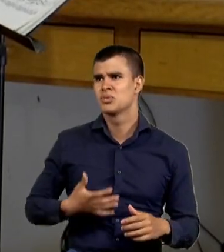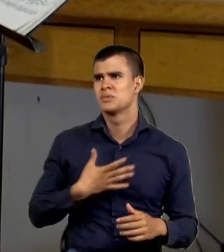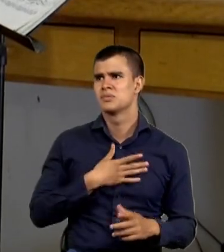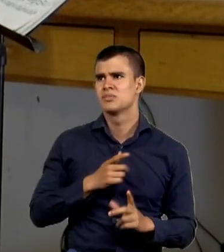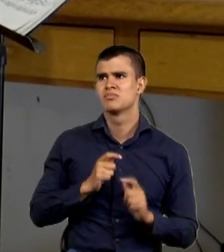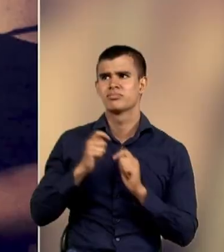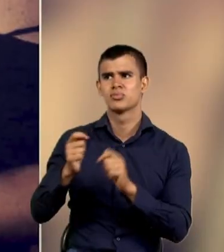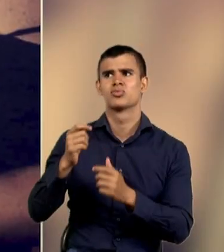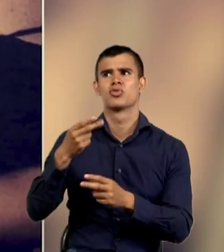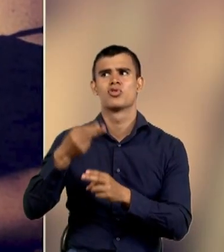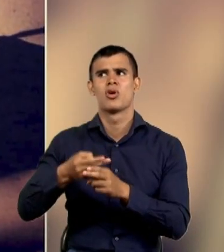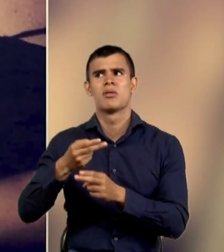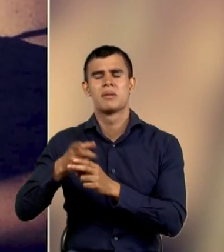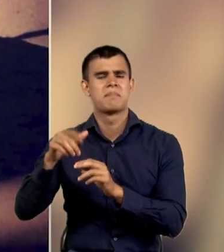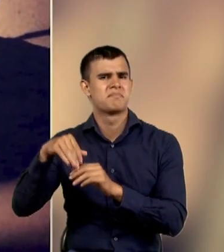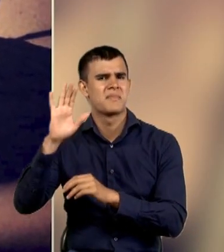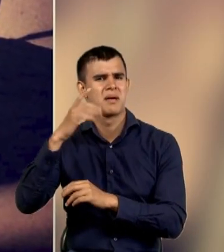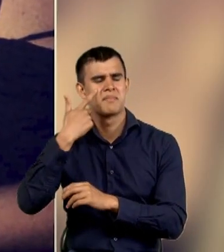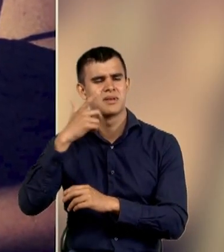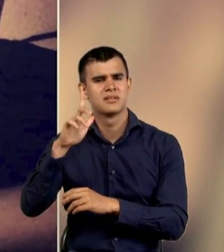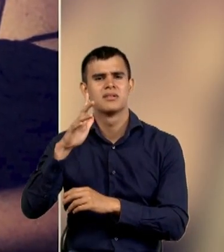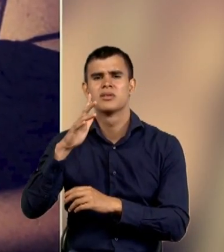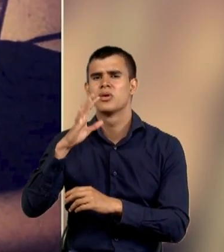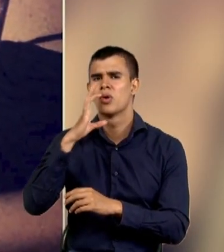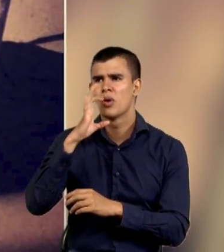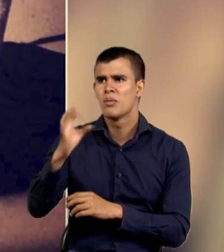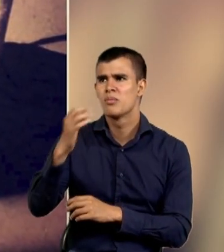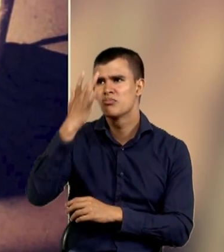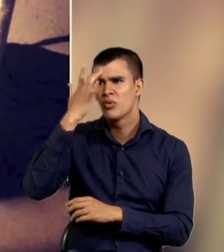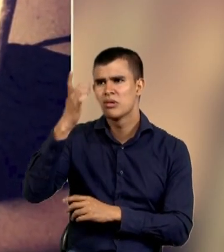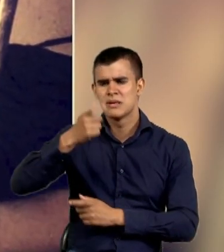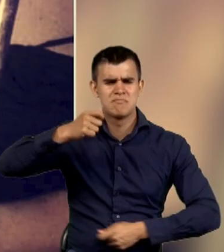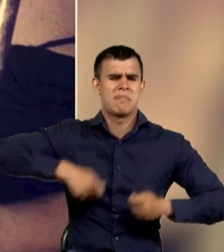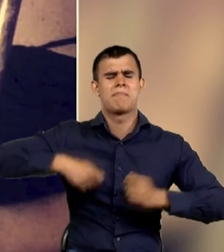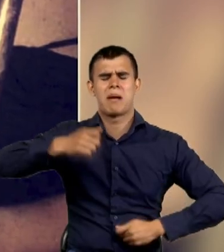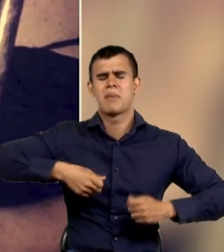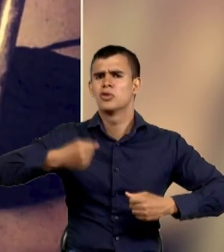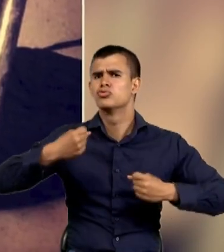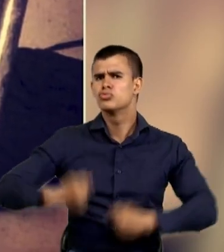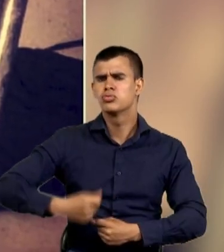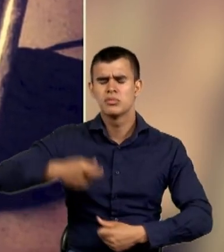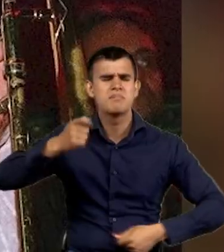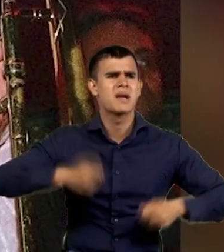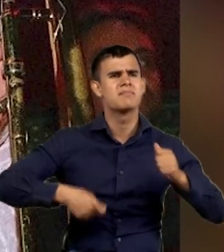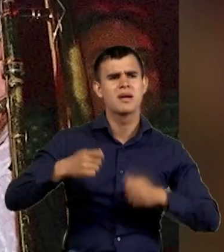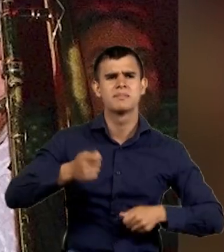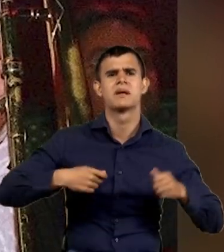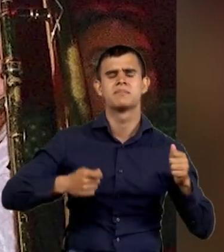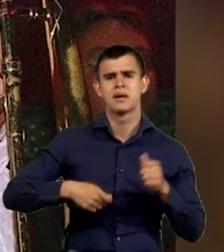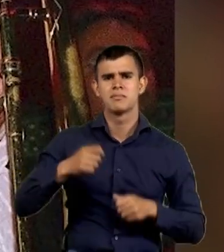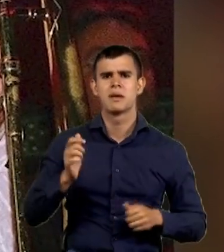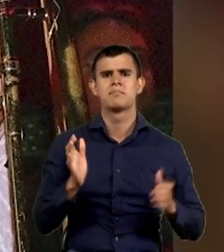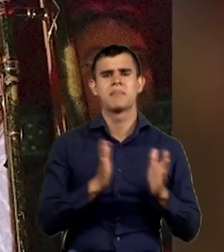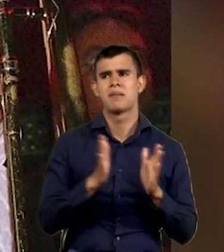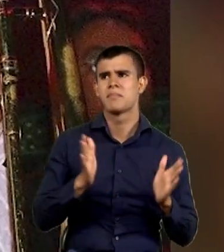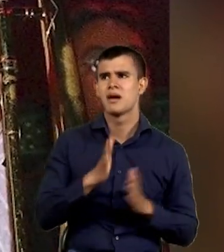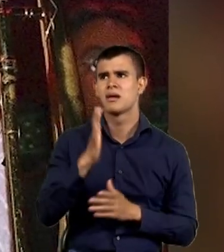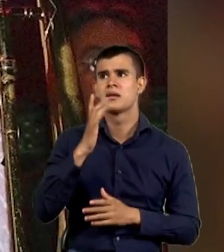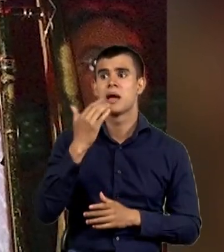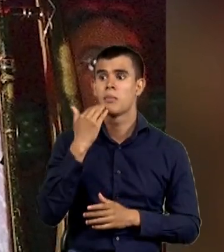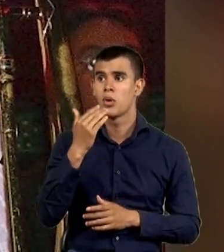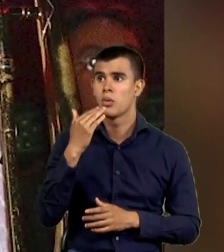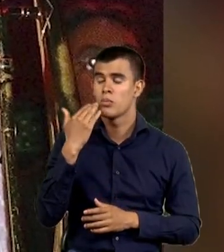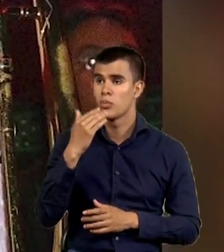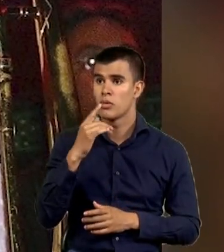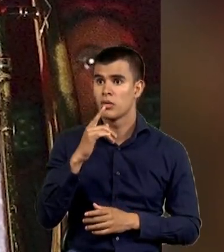machista, que es, yo digo, la salsa es música de hombres, porque es una música que se toca duro, ¿sí? O sea, para mí es una música de hombre,